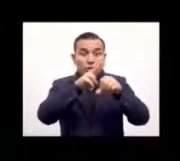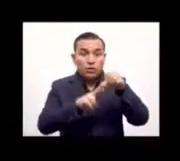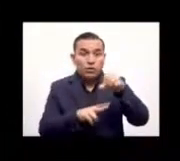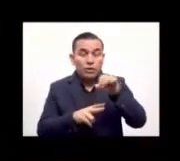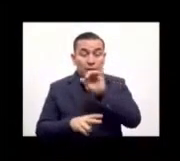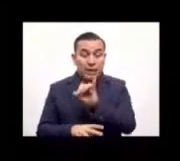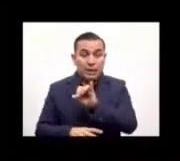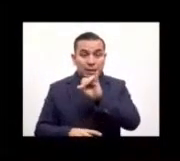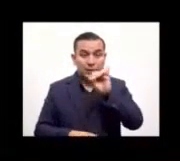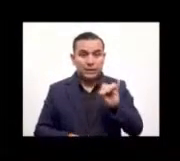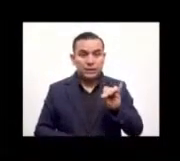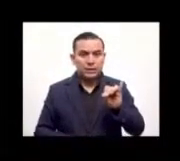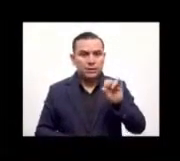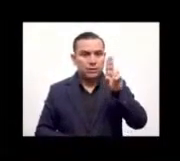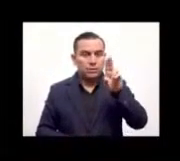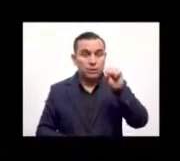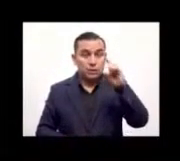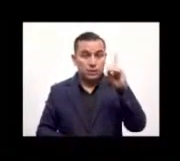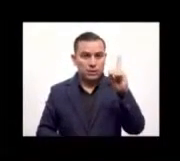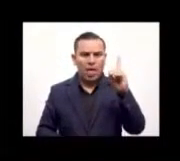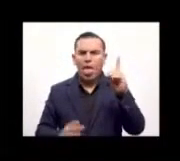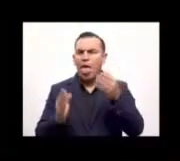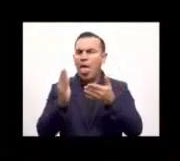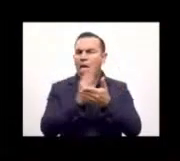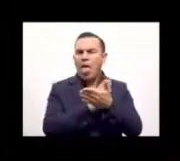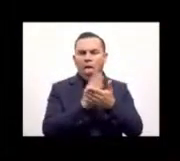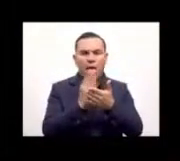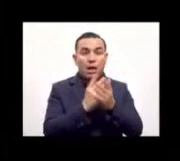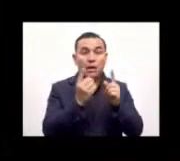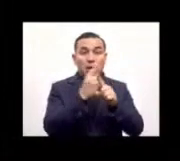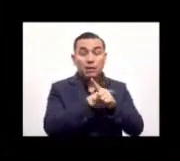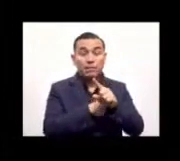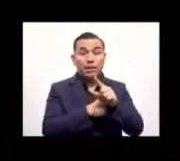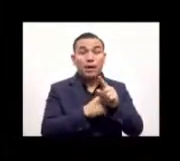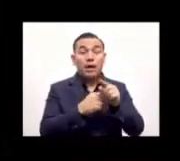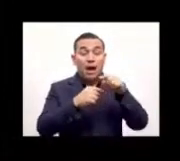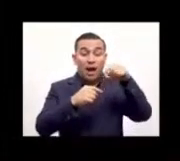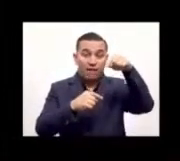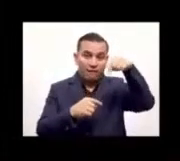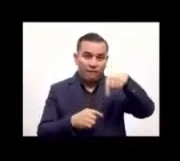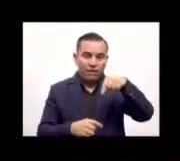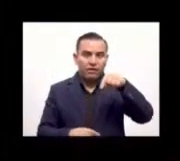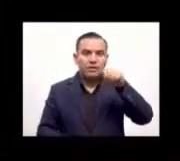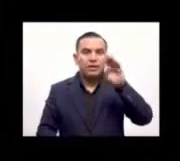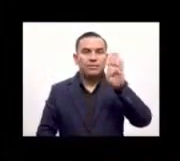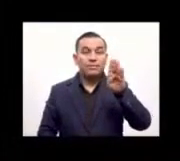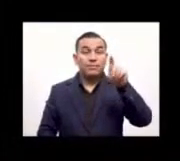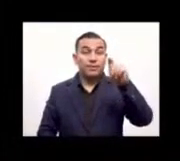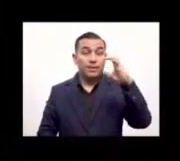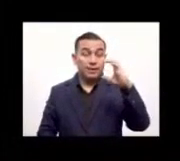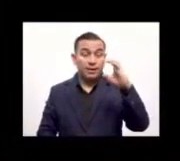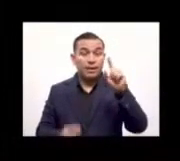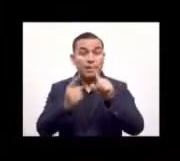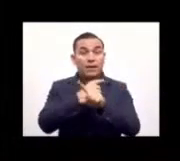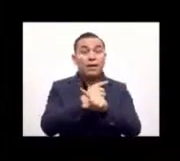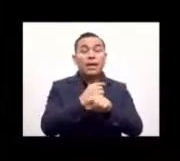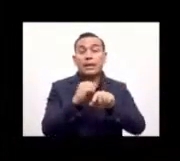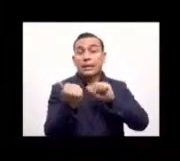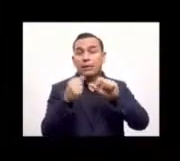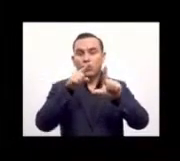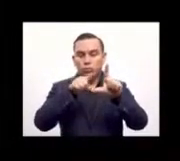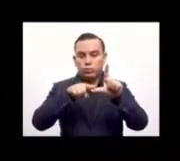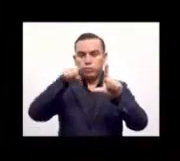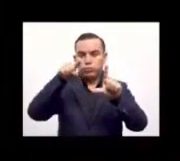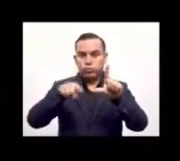bono, se me antoja que si todo de alguna manera camina, pudiéramos tener